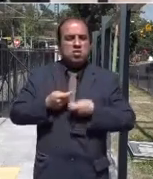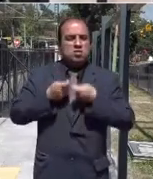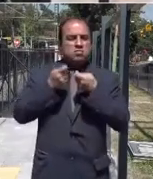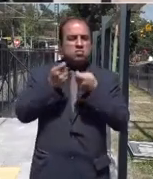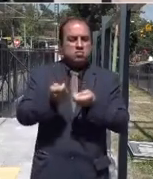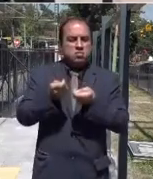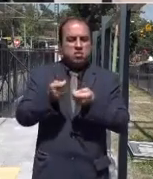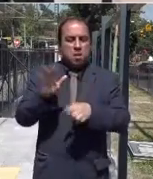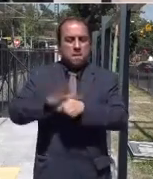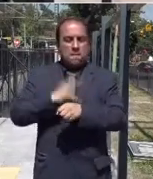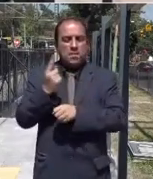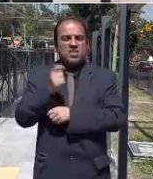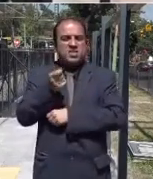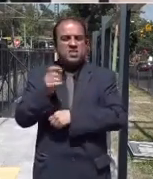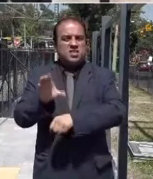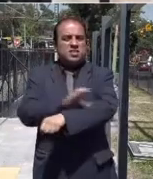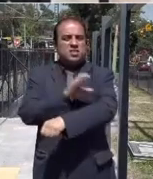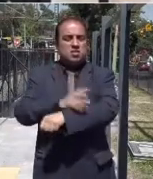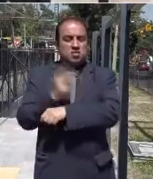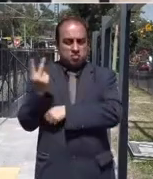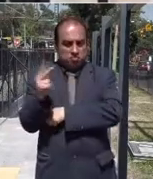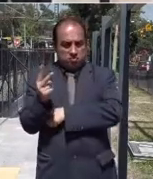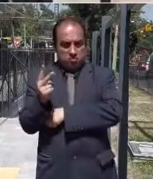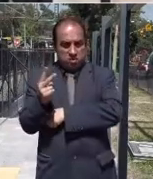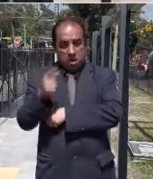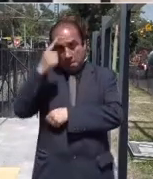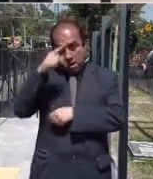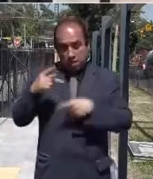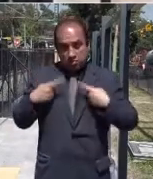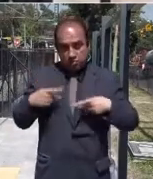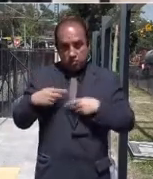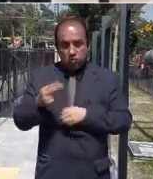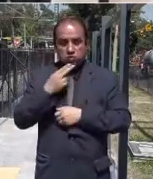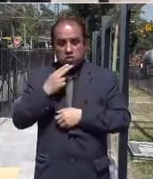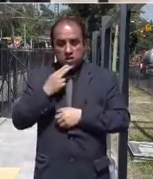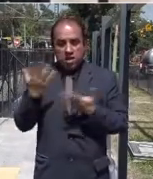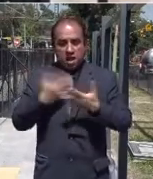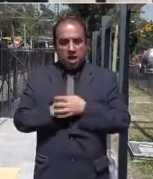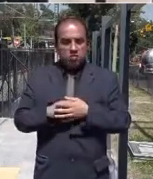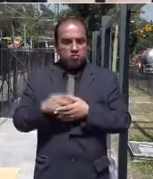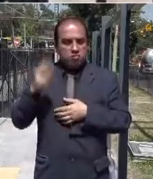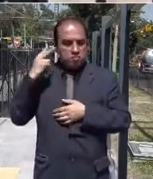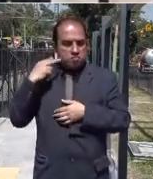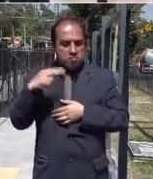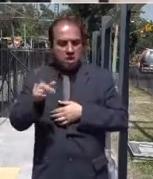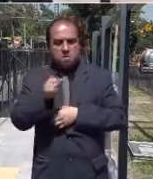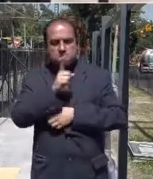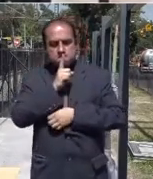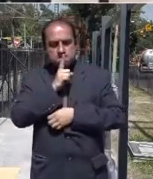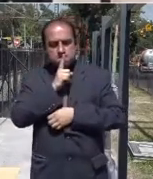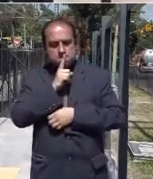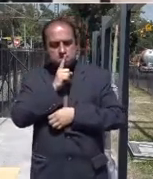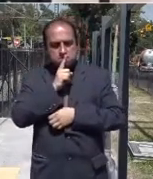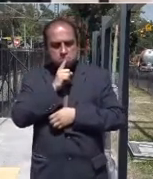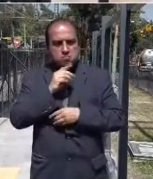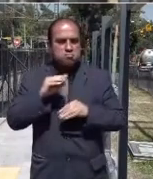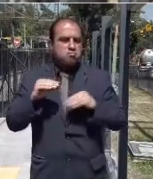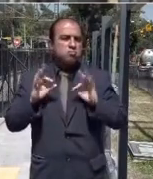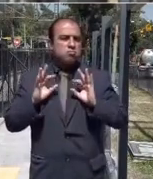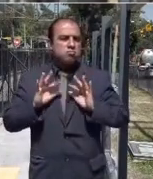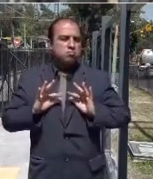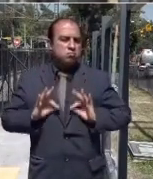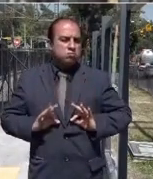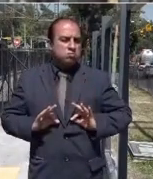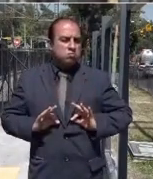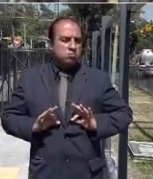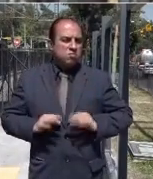en ambos casos, y para los pasajeros suele ser un viaje silencioso y cómodo. En ese sentido, el